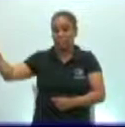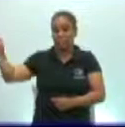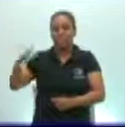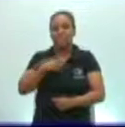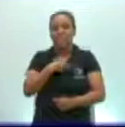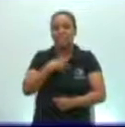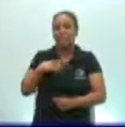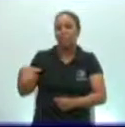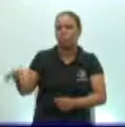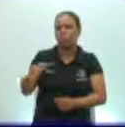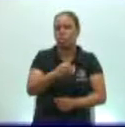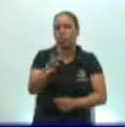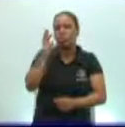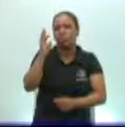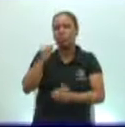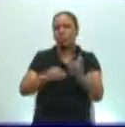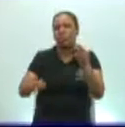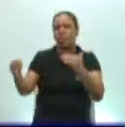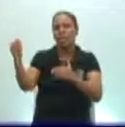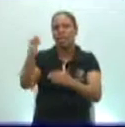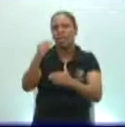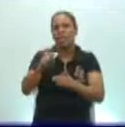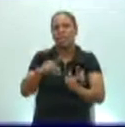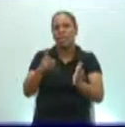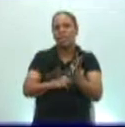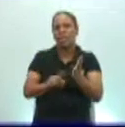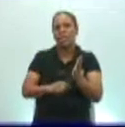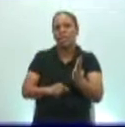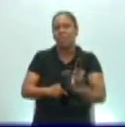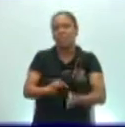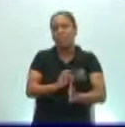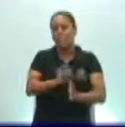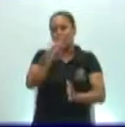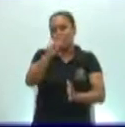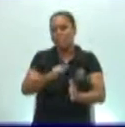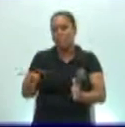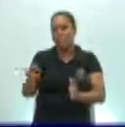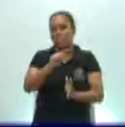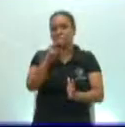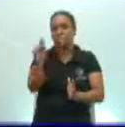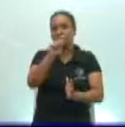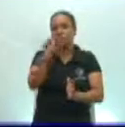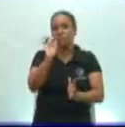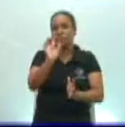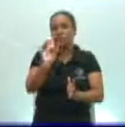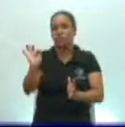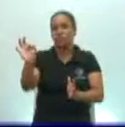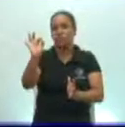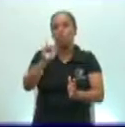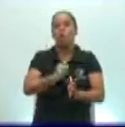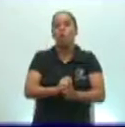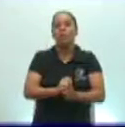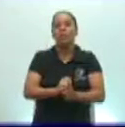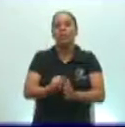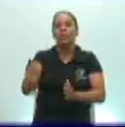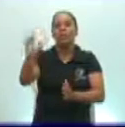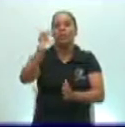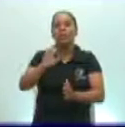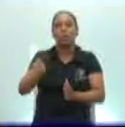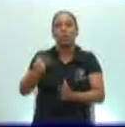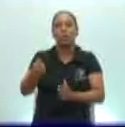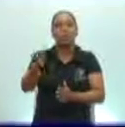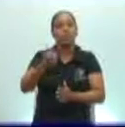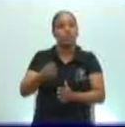niveles de energía en las distribuciones electrónicas de sus átomos. Y por ejemplo, todos los que están en el periodo 4, que ahora les